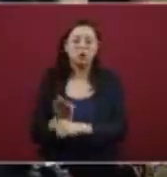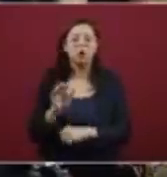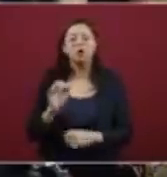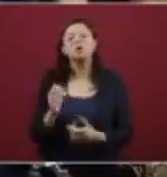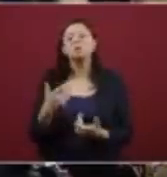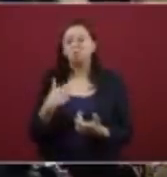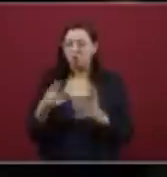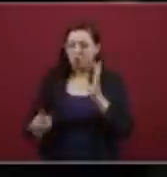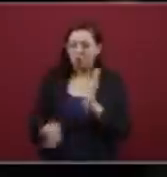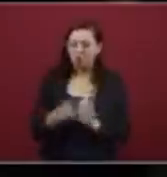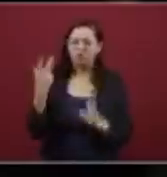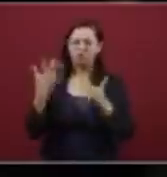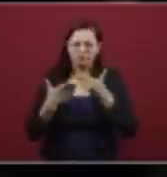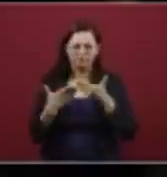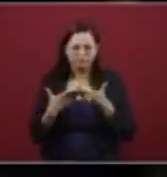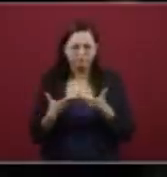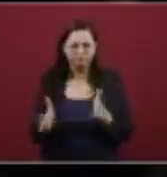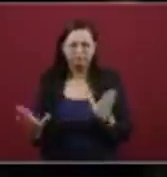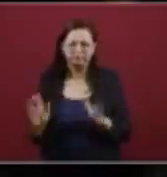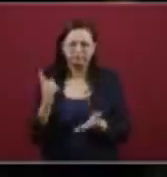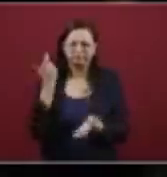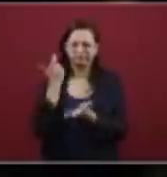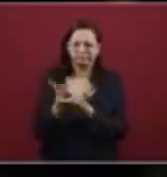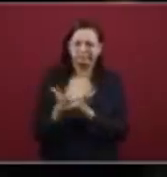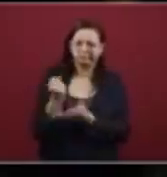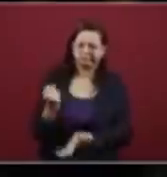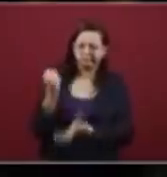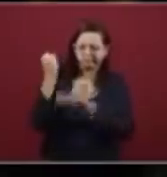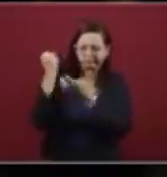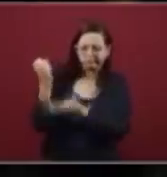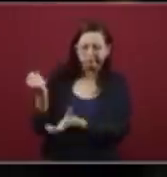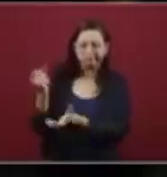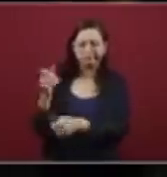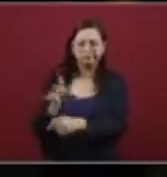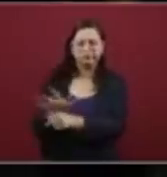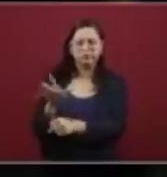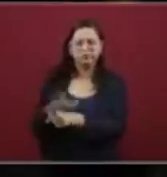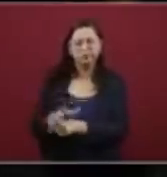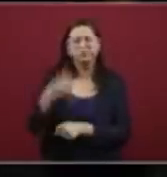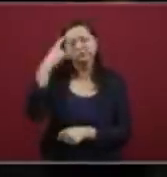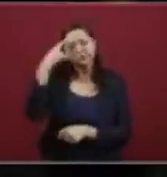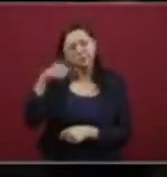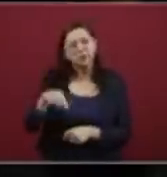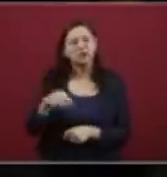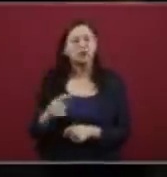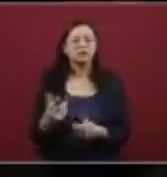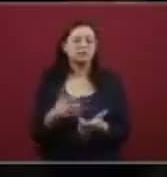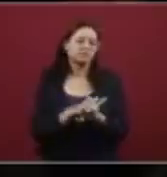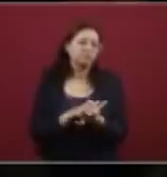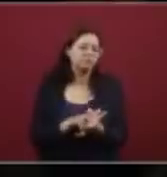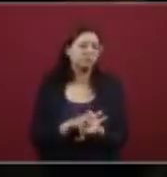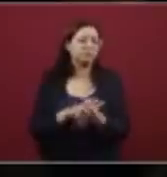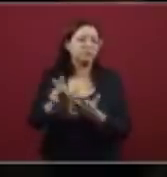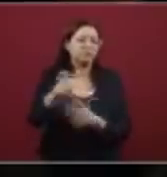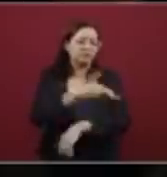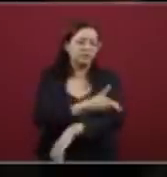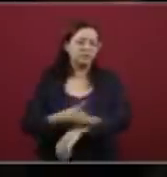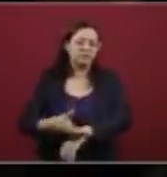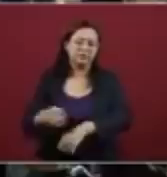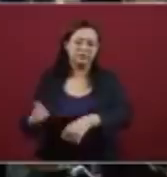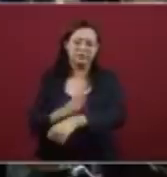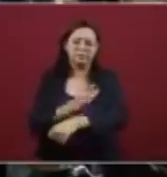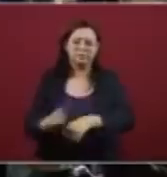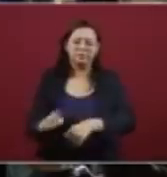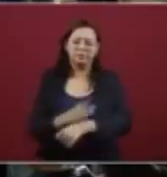y también darles los recursos que se le han negado, y con ello, bueno, pues para que miles de familias puedan beneficiarse con esto.